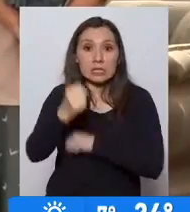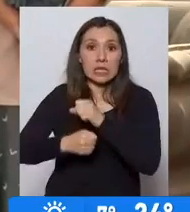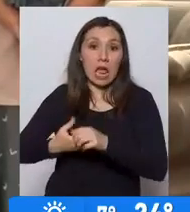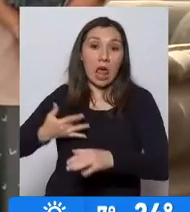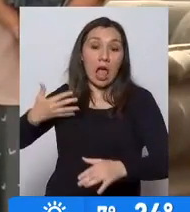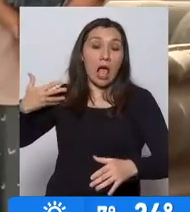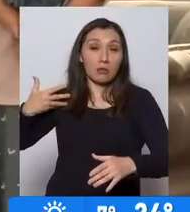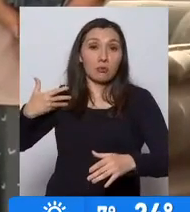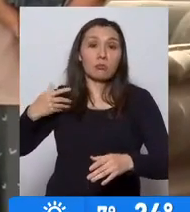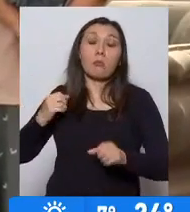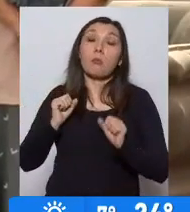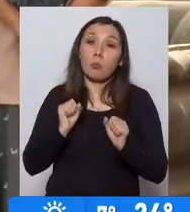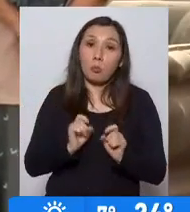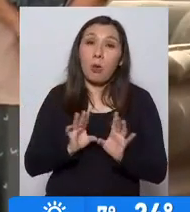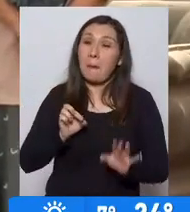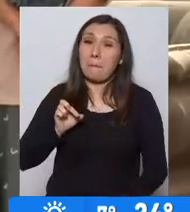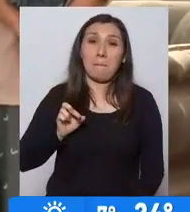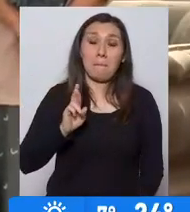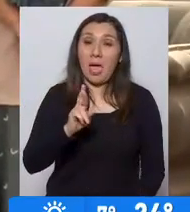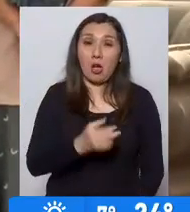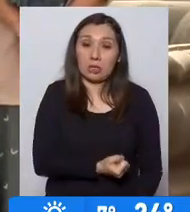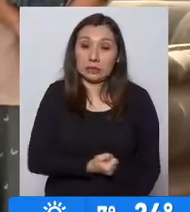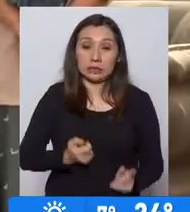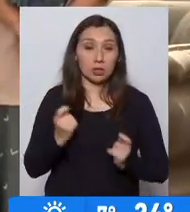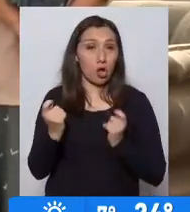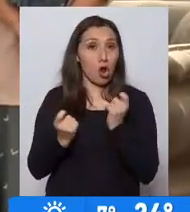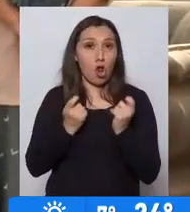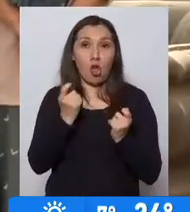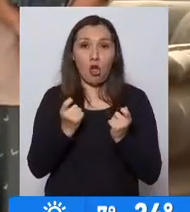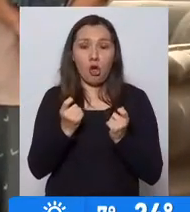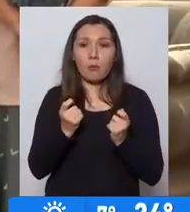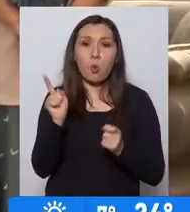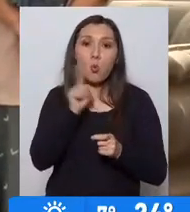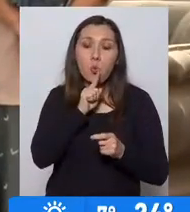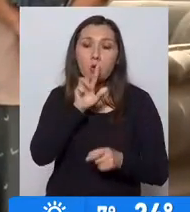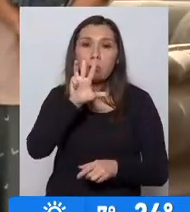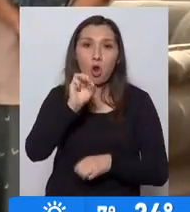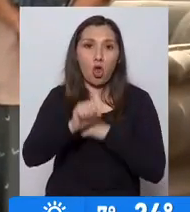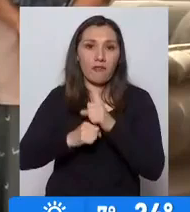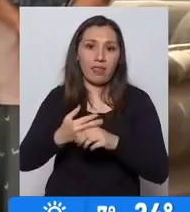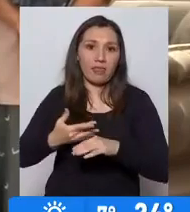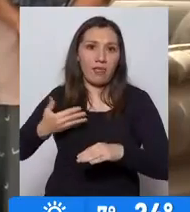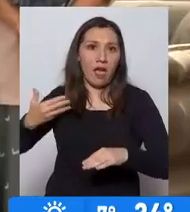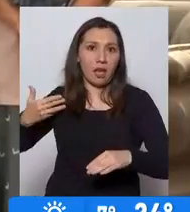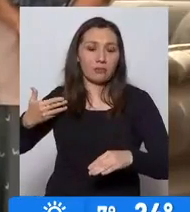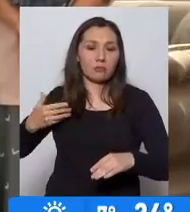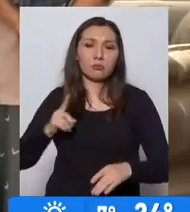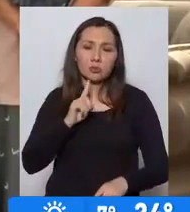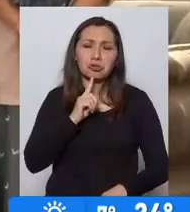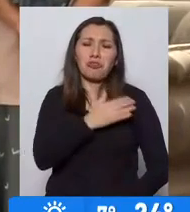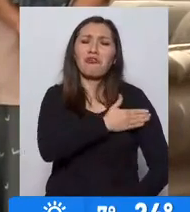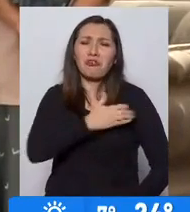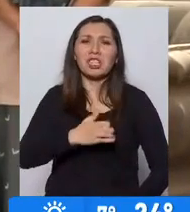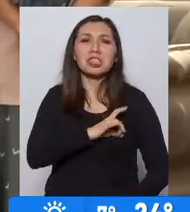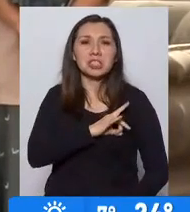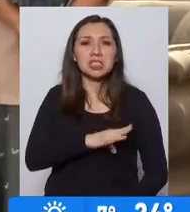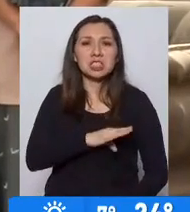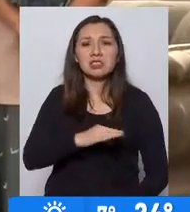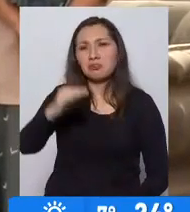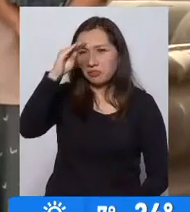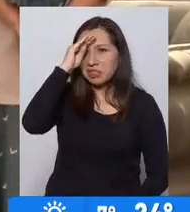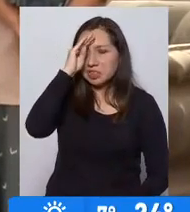años y probablemente la peor recesión económica de los últimos 90 años. Tengo fe en Chile y